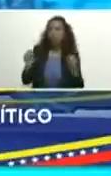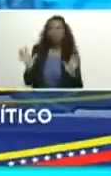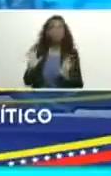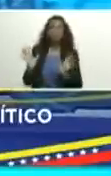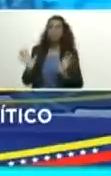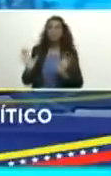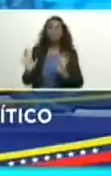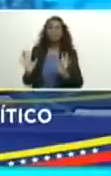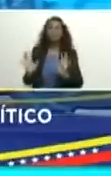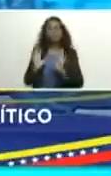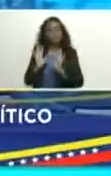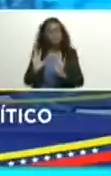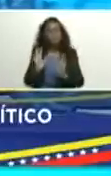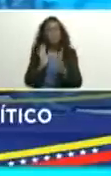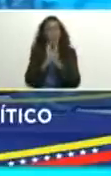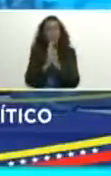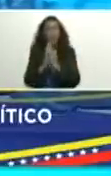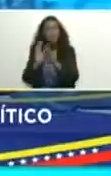Así que